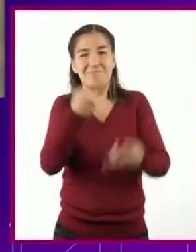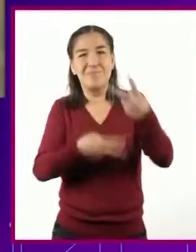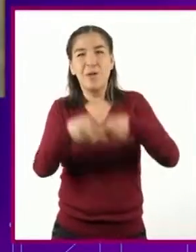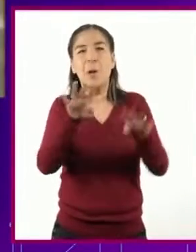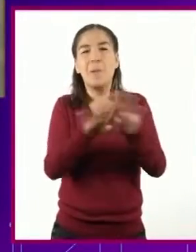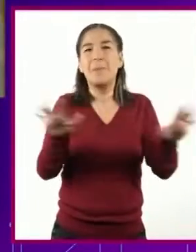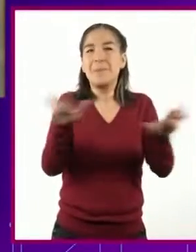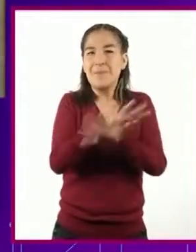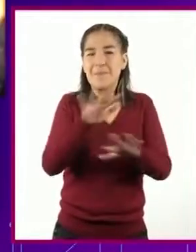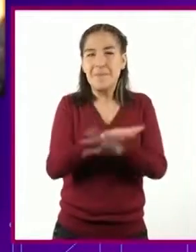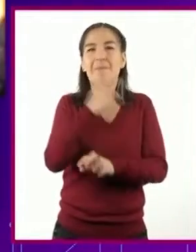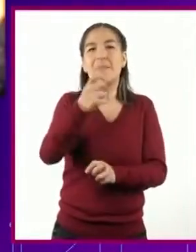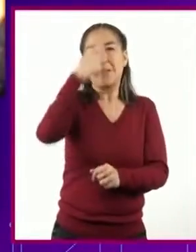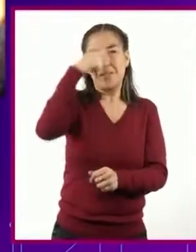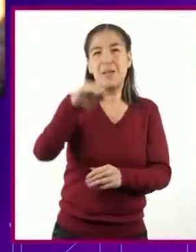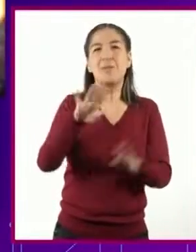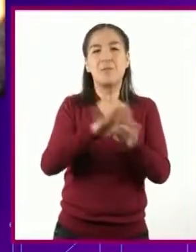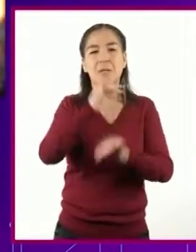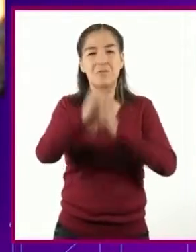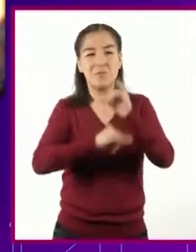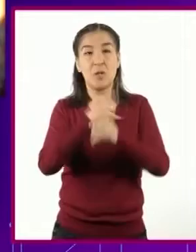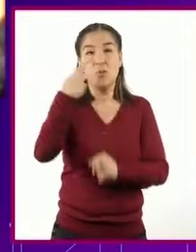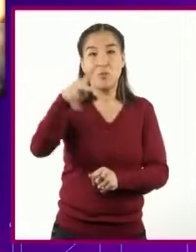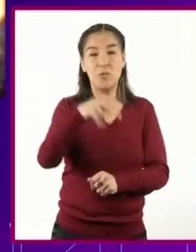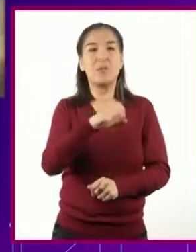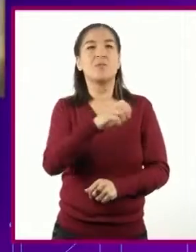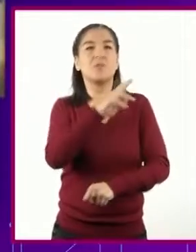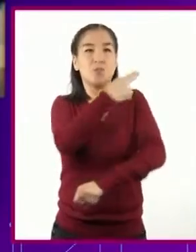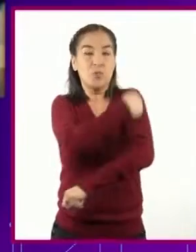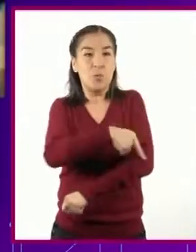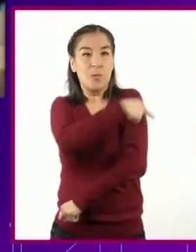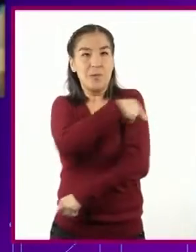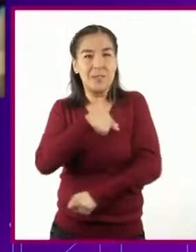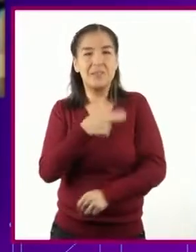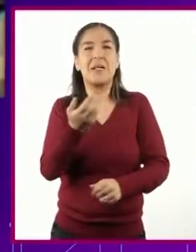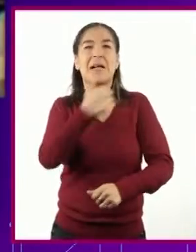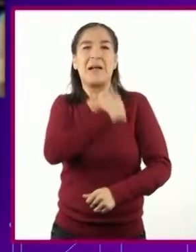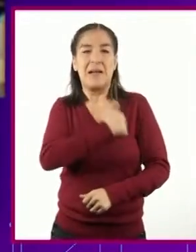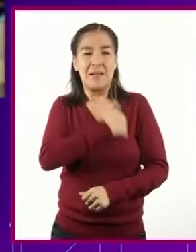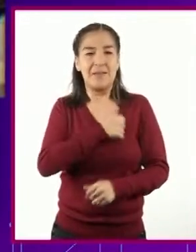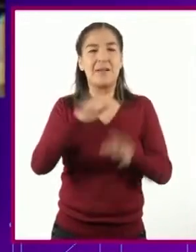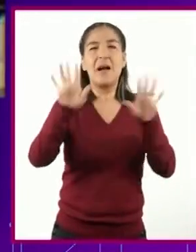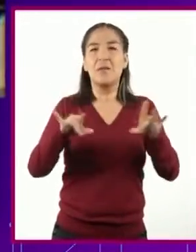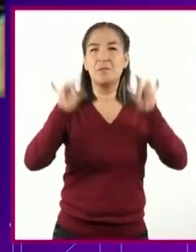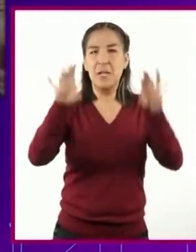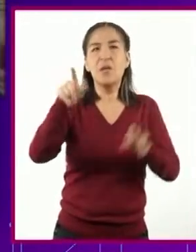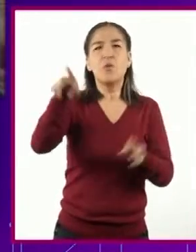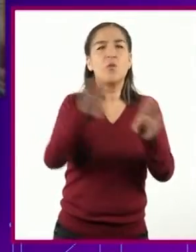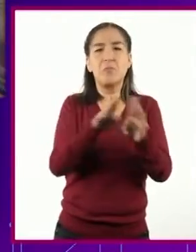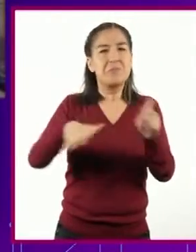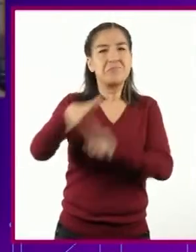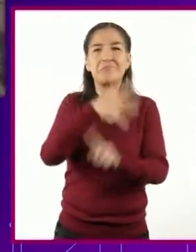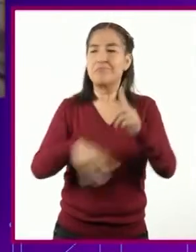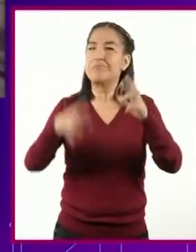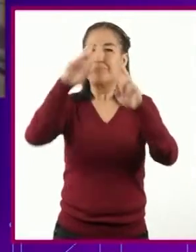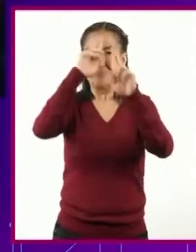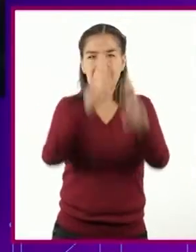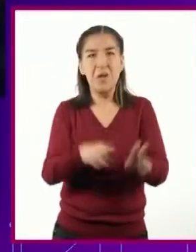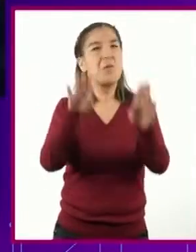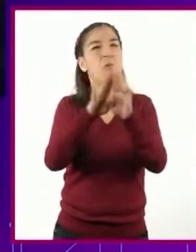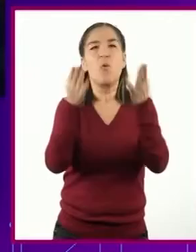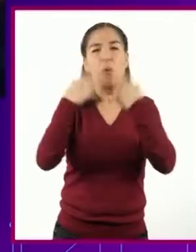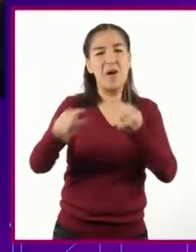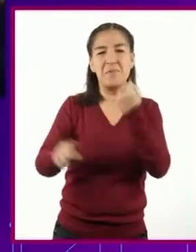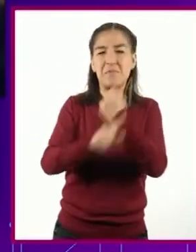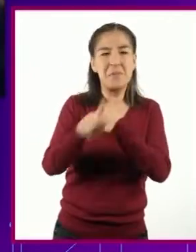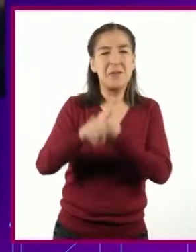proceso de interculturalidad, como Canadá, Suiza y Australia, en donde ningún grupo cultural margina o asimila a otro, lo